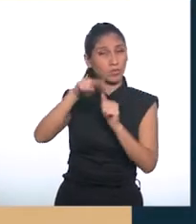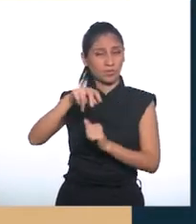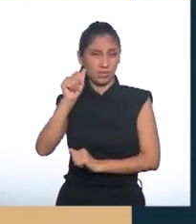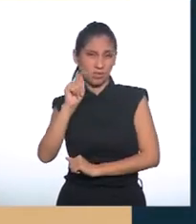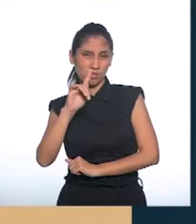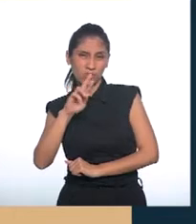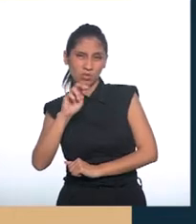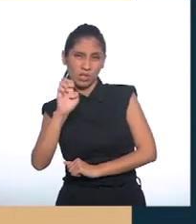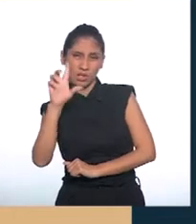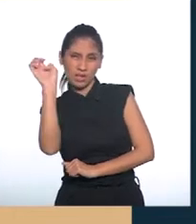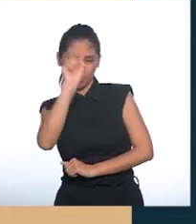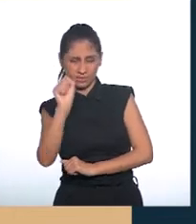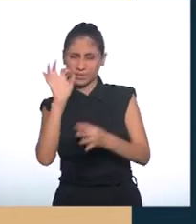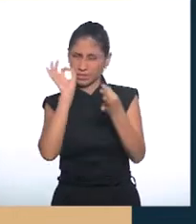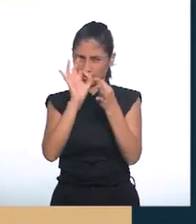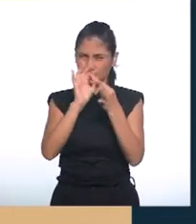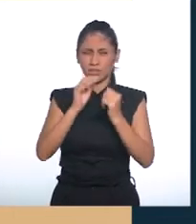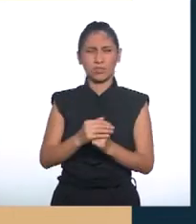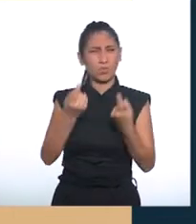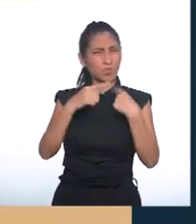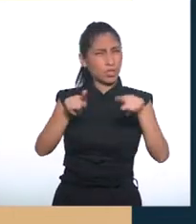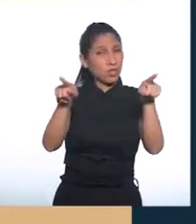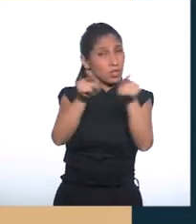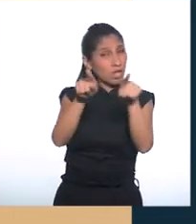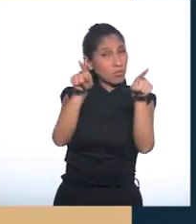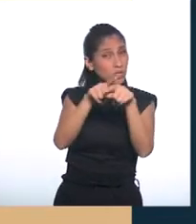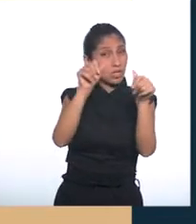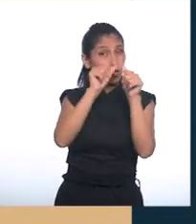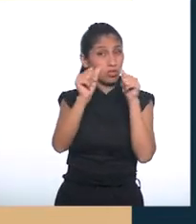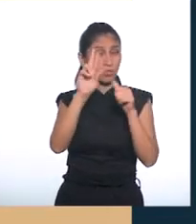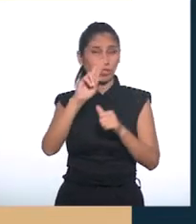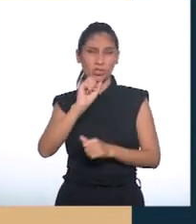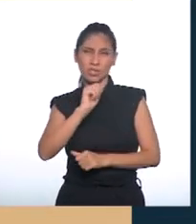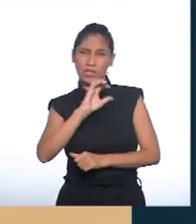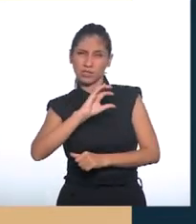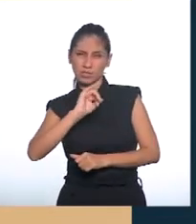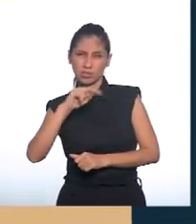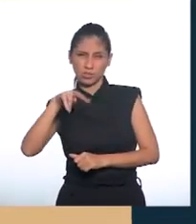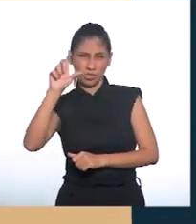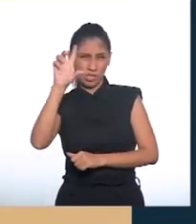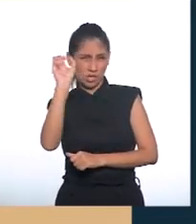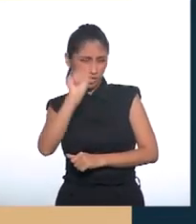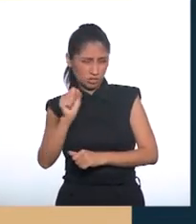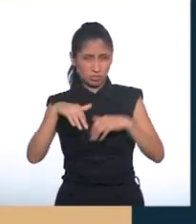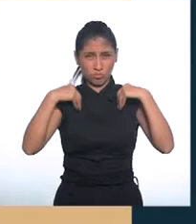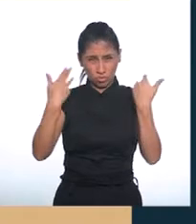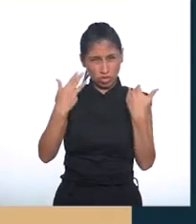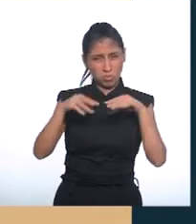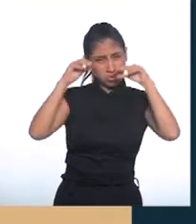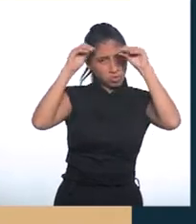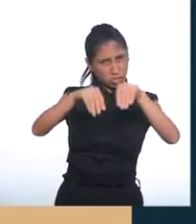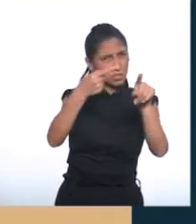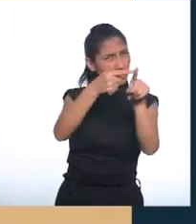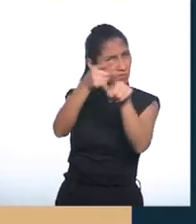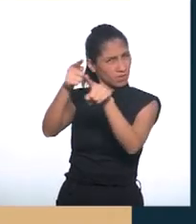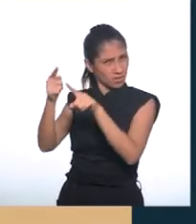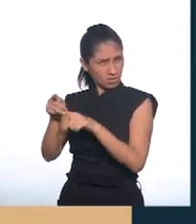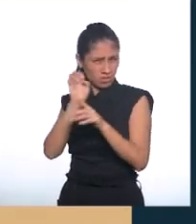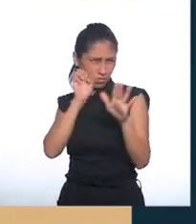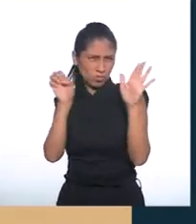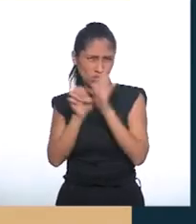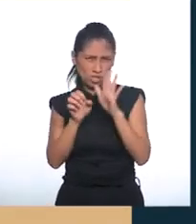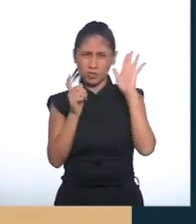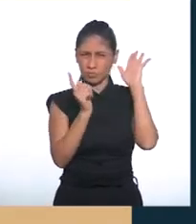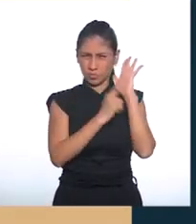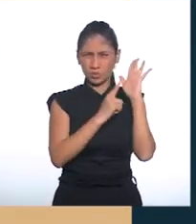correcto, pero además, los números racionales se pueden representar de diferentes maneras. Por ejemplo, veamos